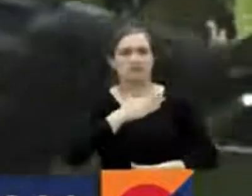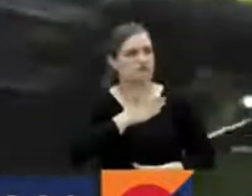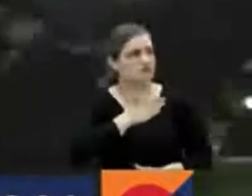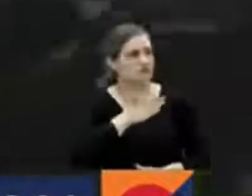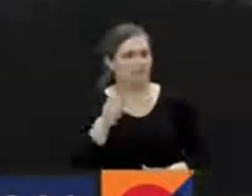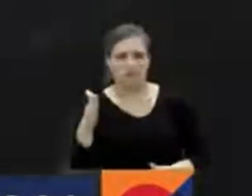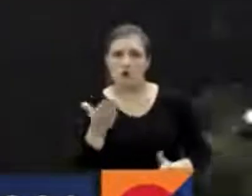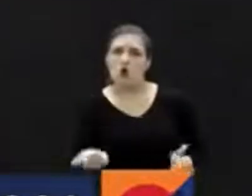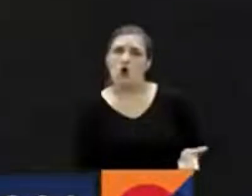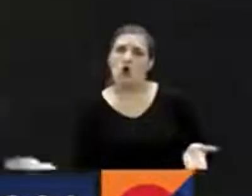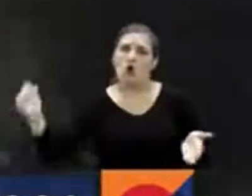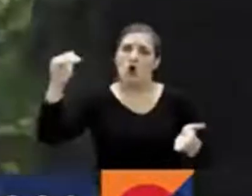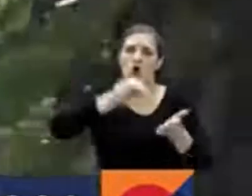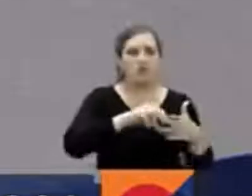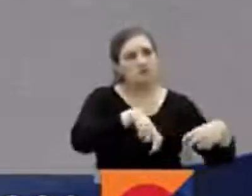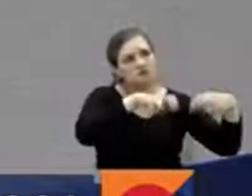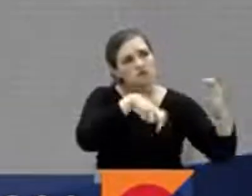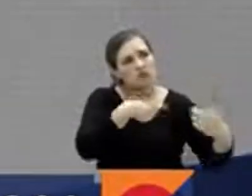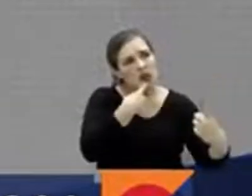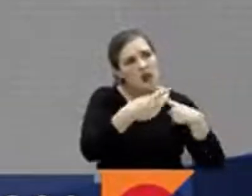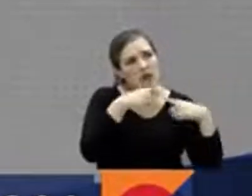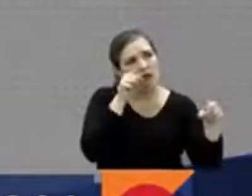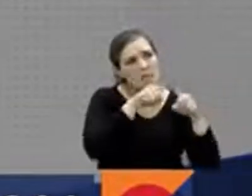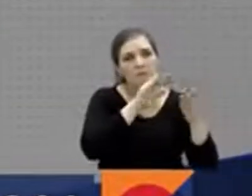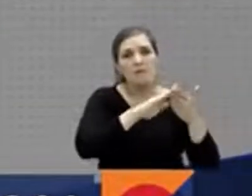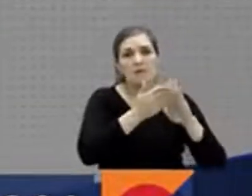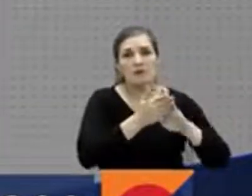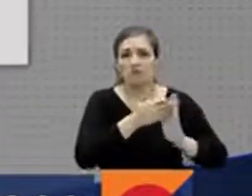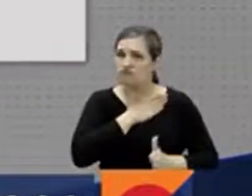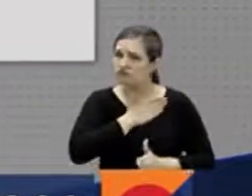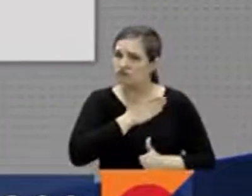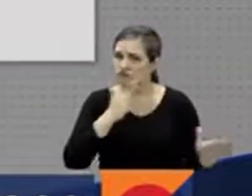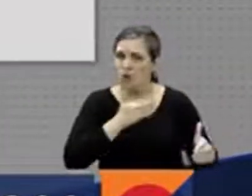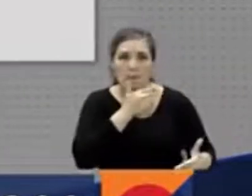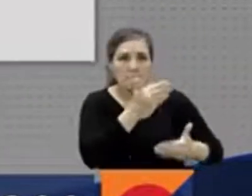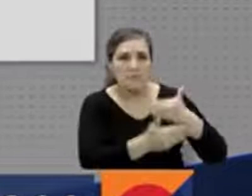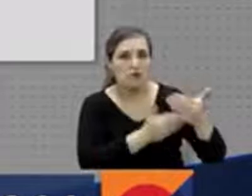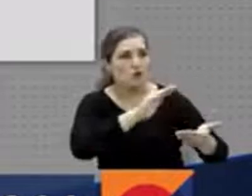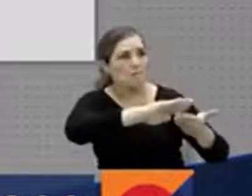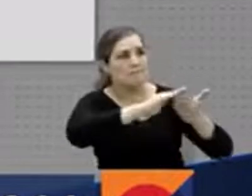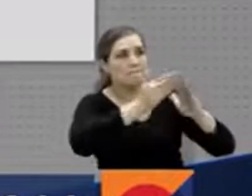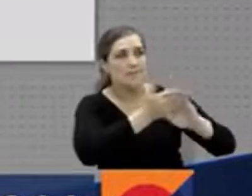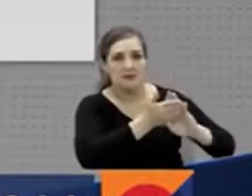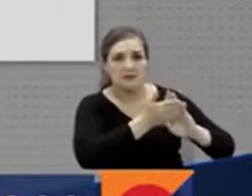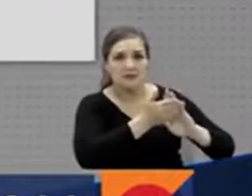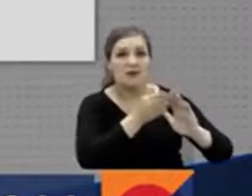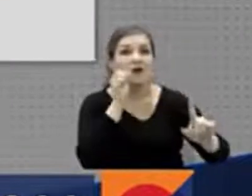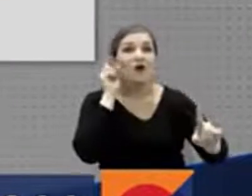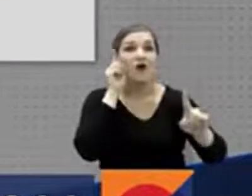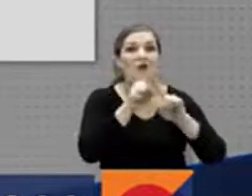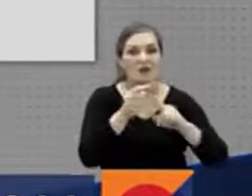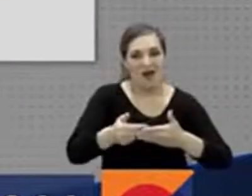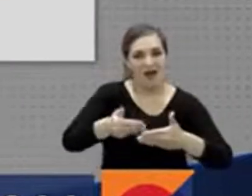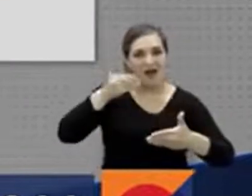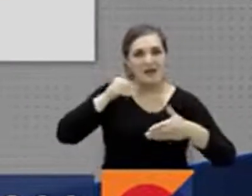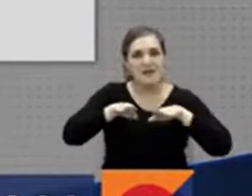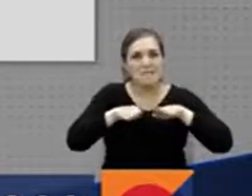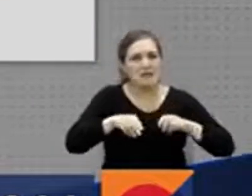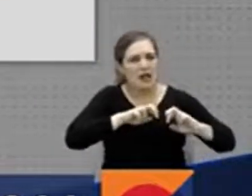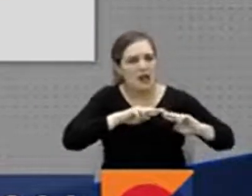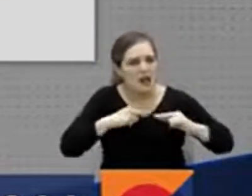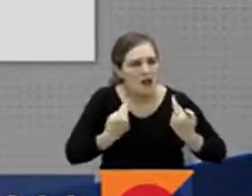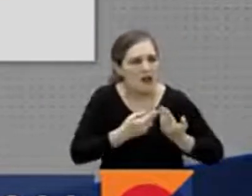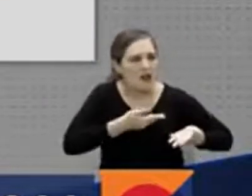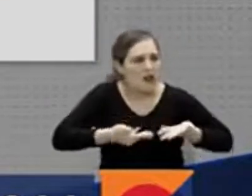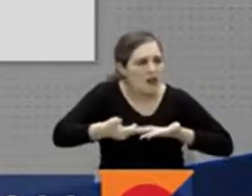a reanudar los diálogos de paz. Hay disposición para avanzar en un proceso de paz que dé continuidad a la mesa de conversaciones iniciada